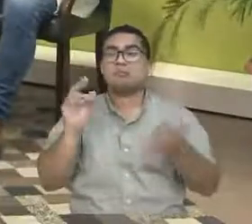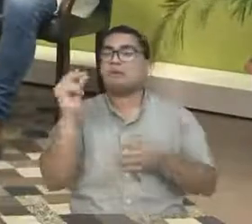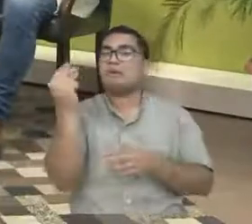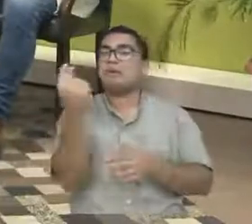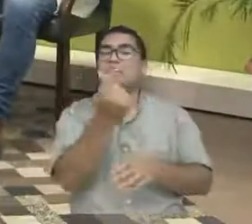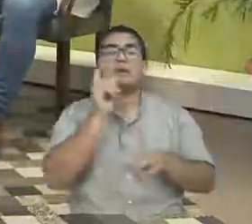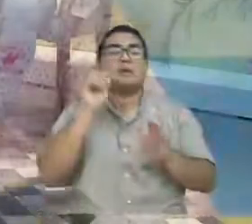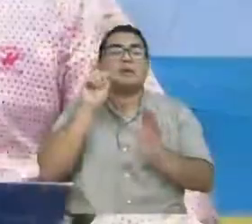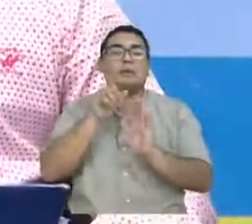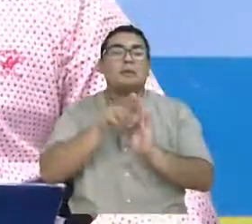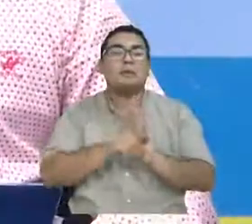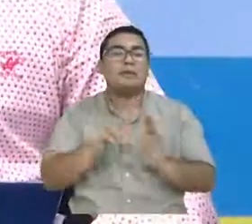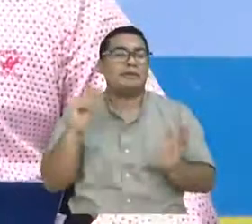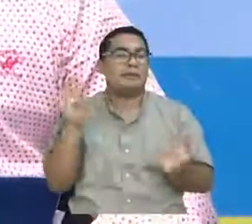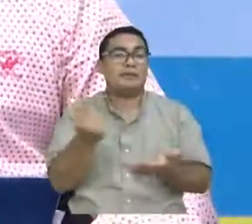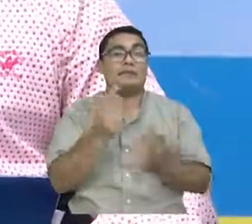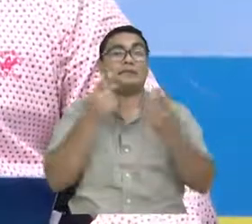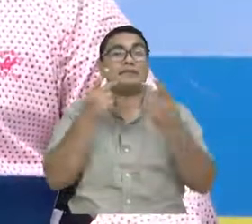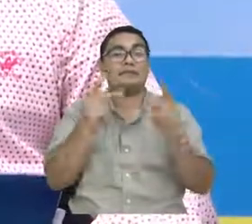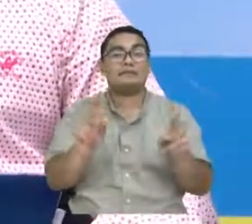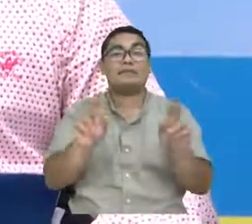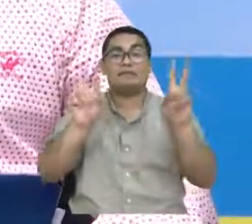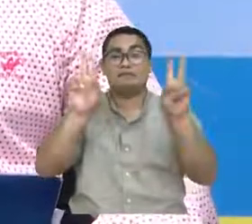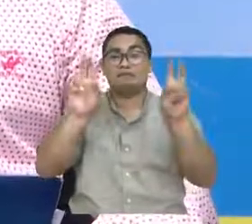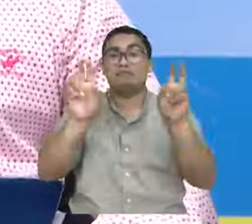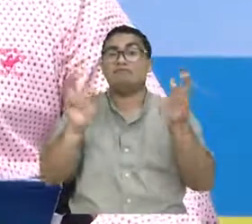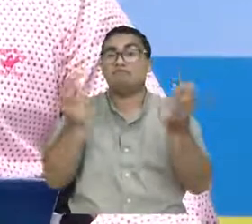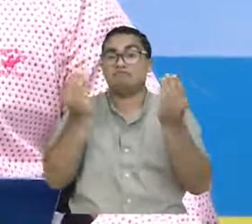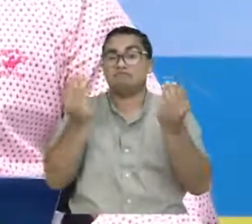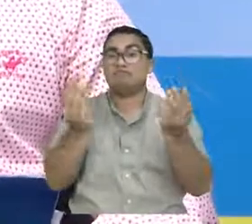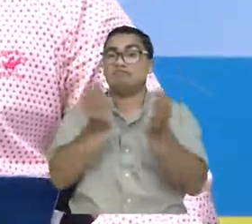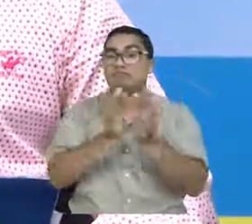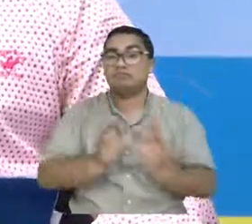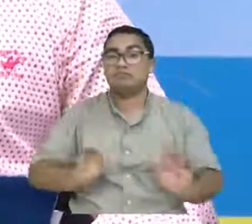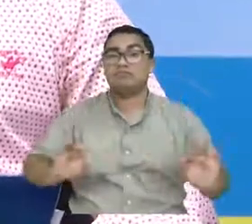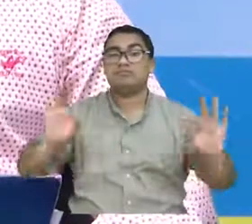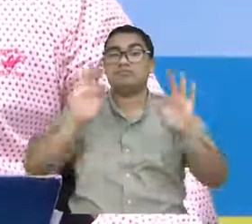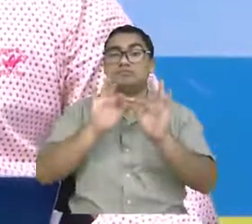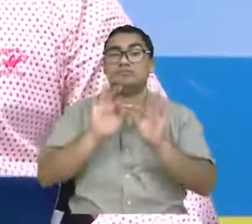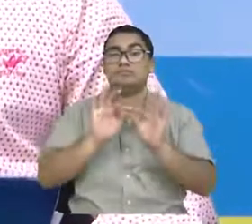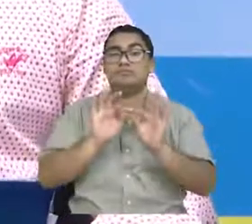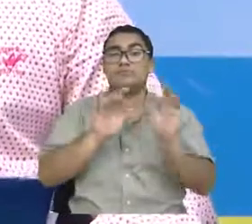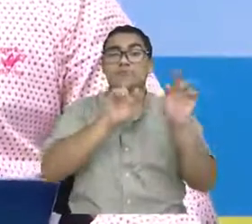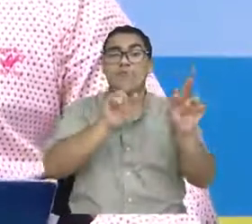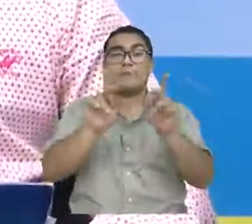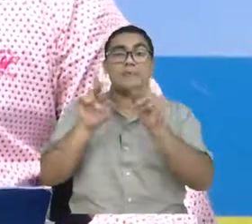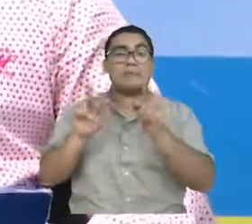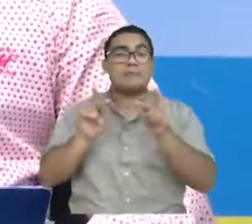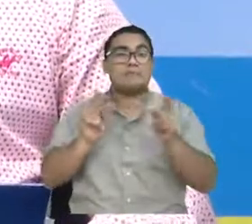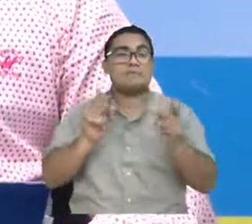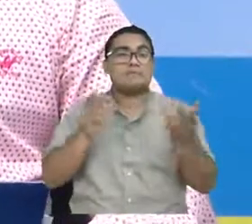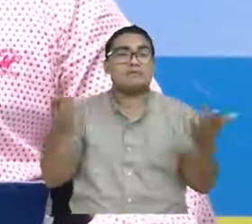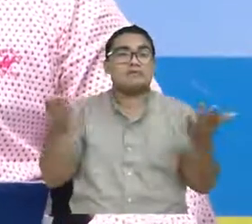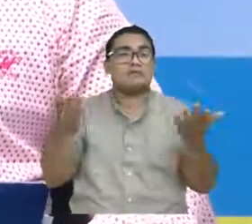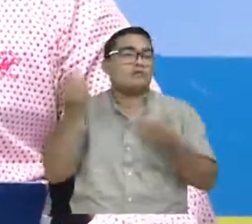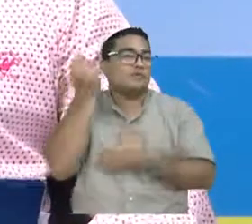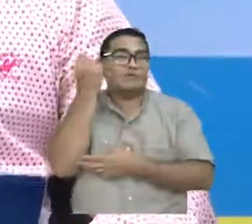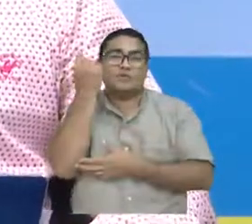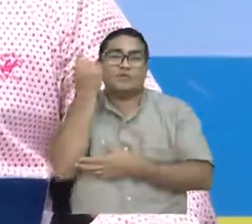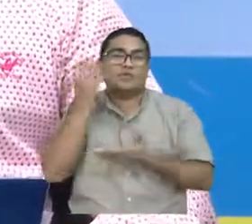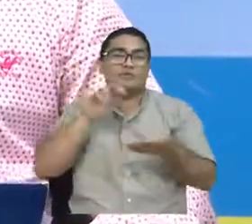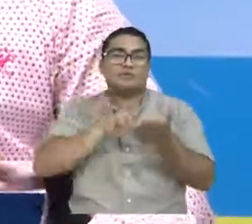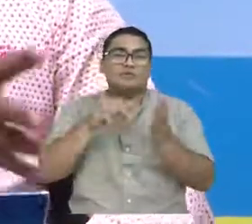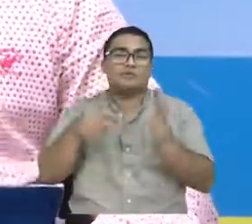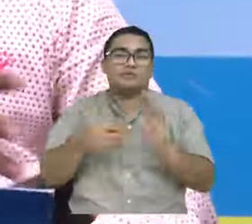minutos, 15 minutos, pero es un tema muy complejo porque muchas personas aún no pueden comprender la